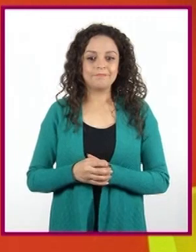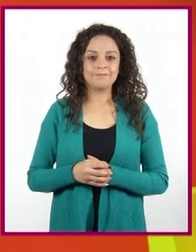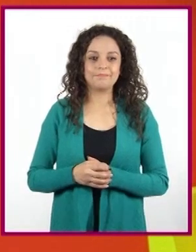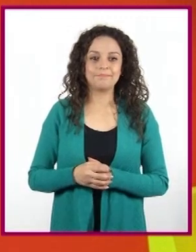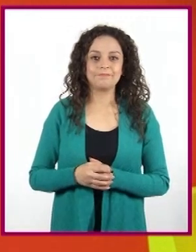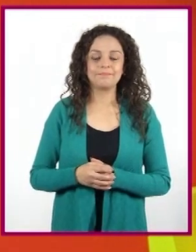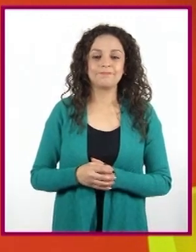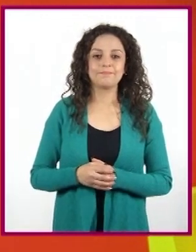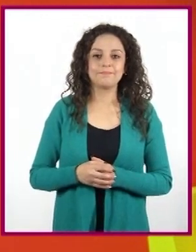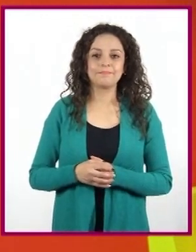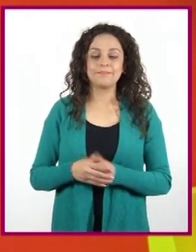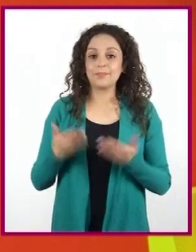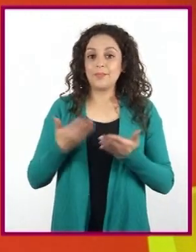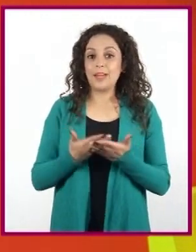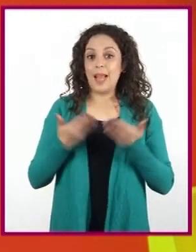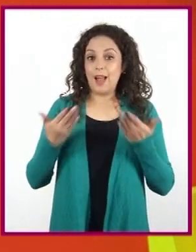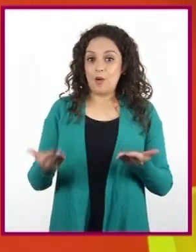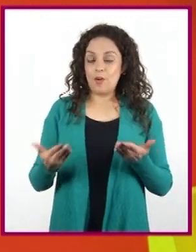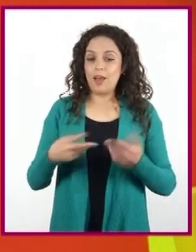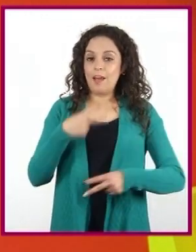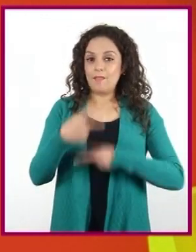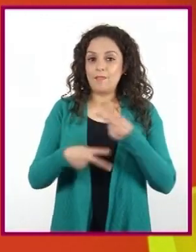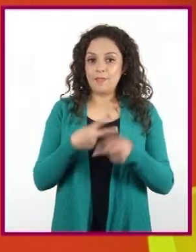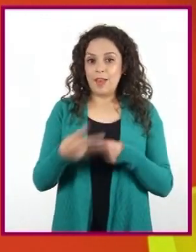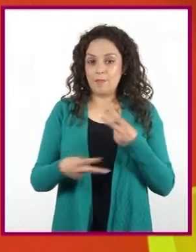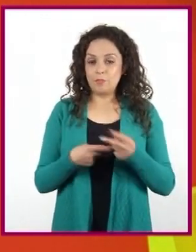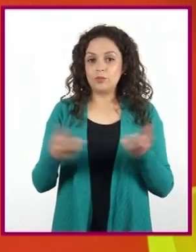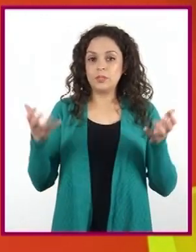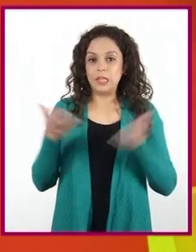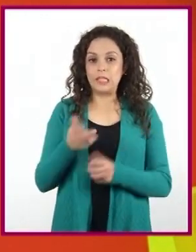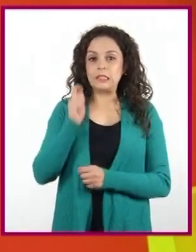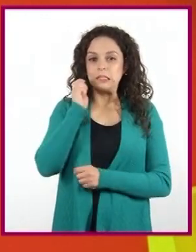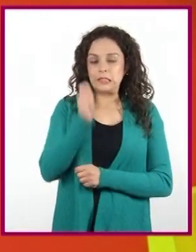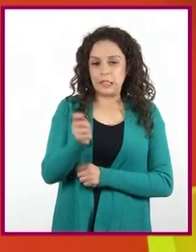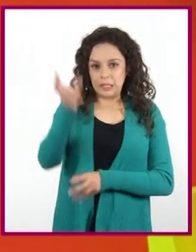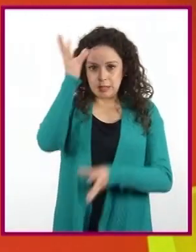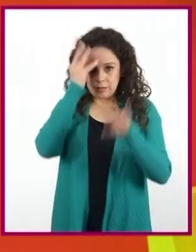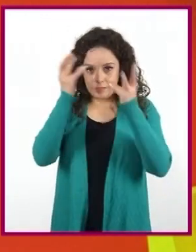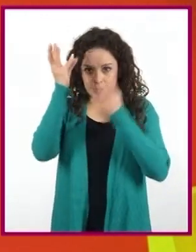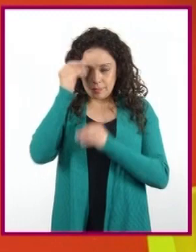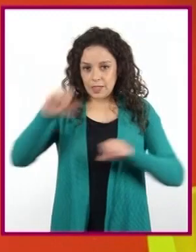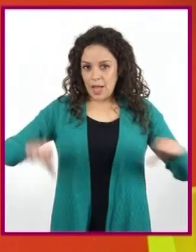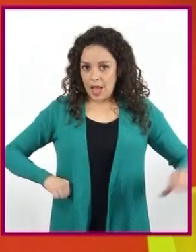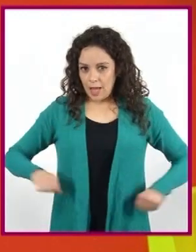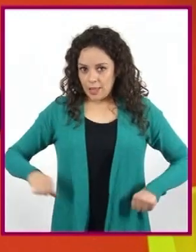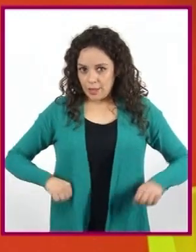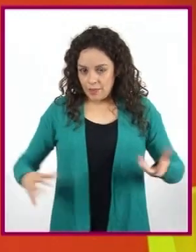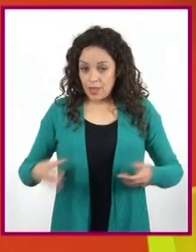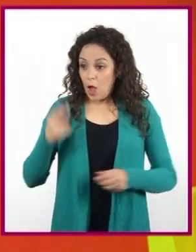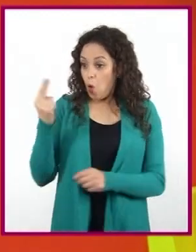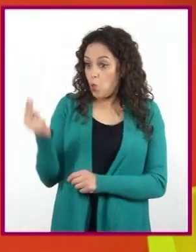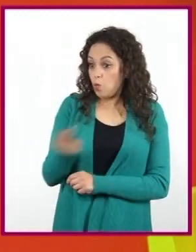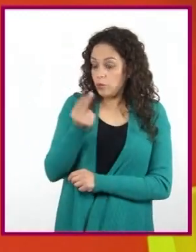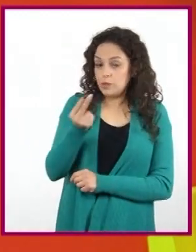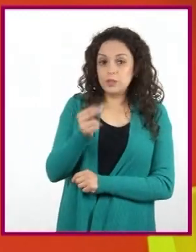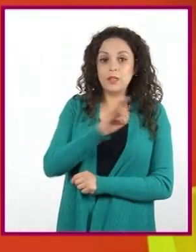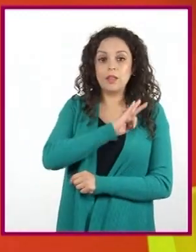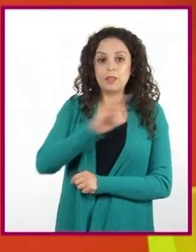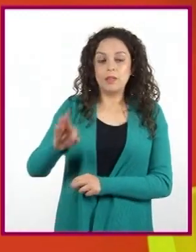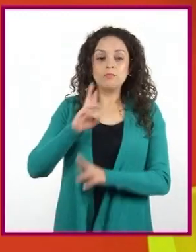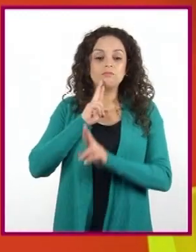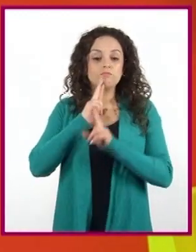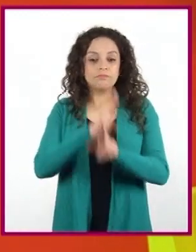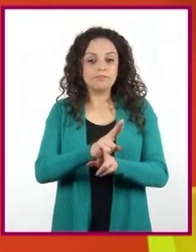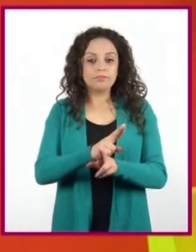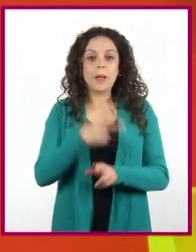Llegó el momento de poner en práctica lo que hemos analizado, cumpliendo un reto más, donde ustedes puedan contestar lo